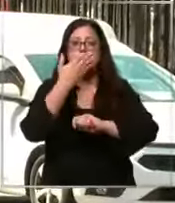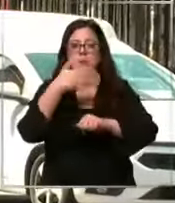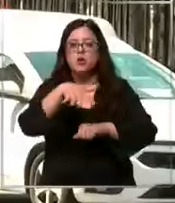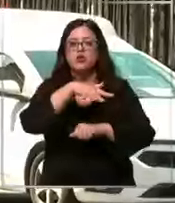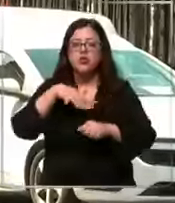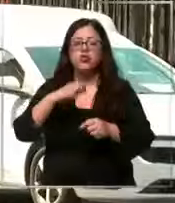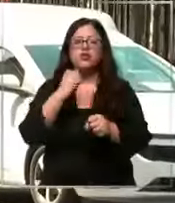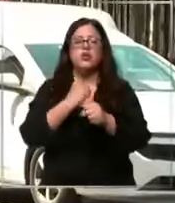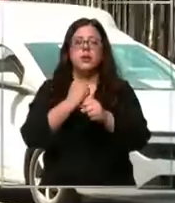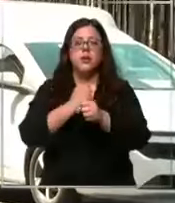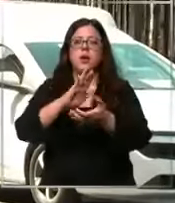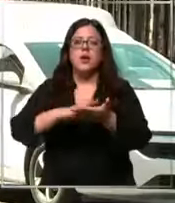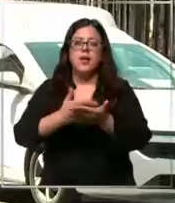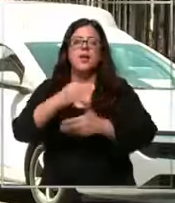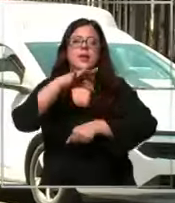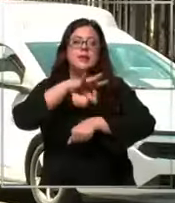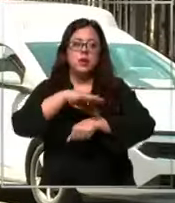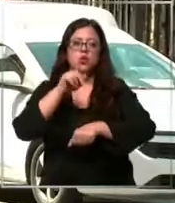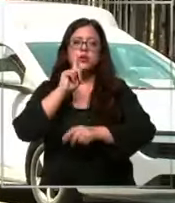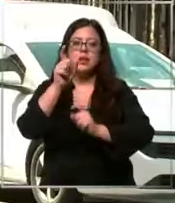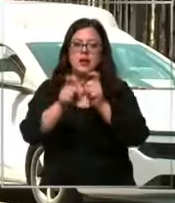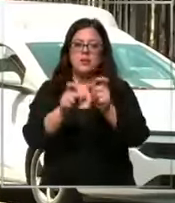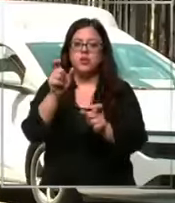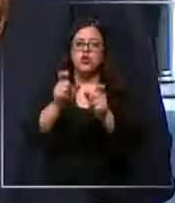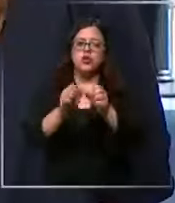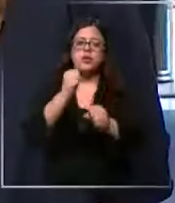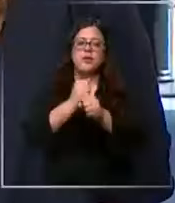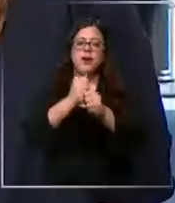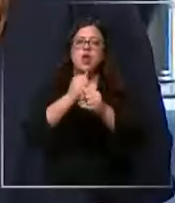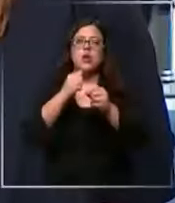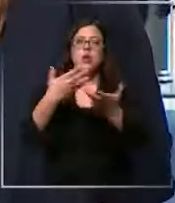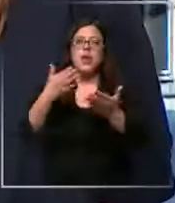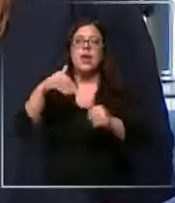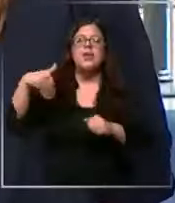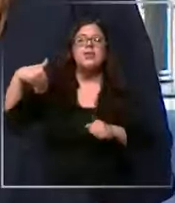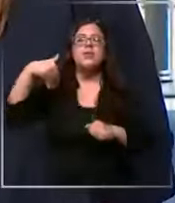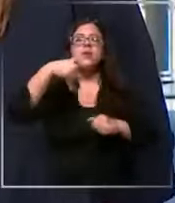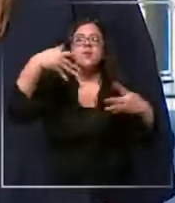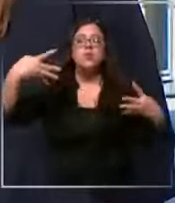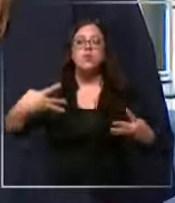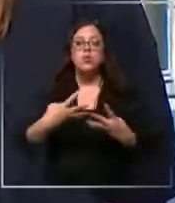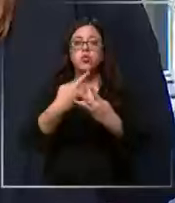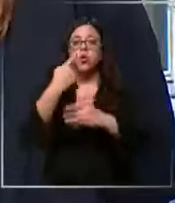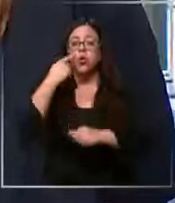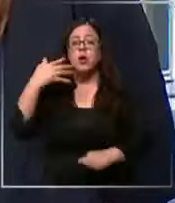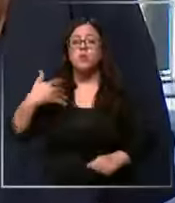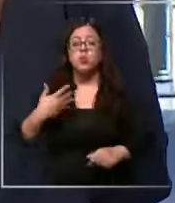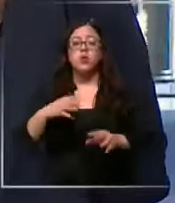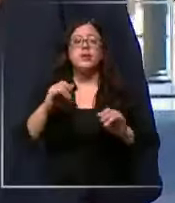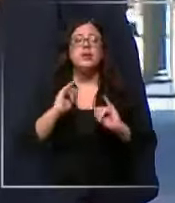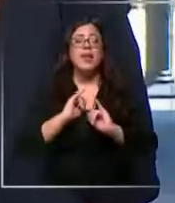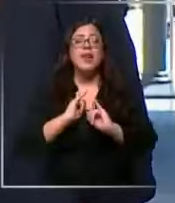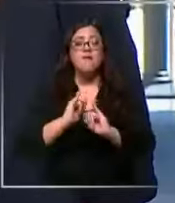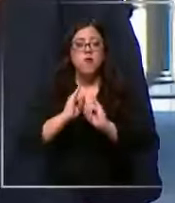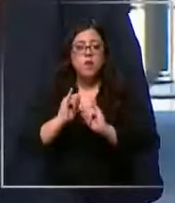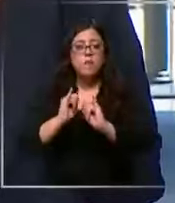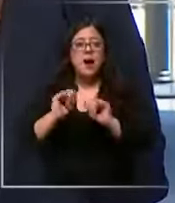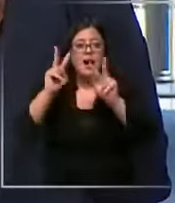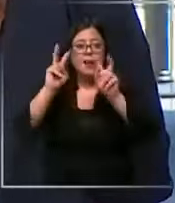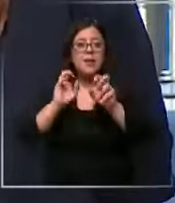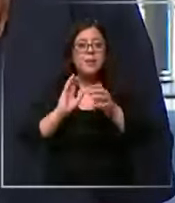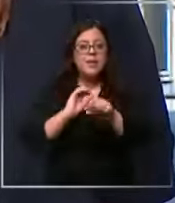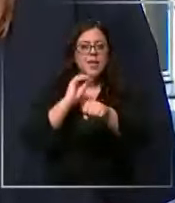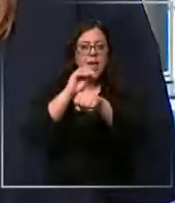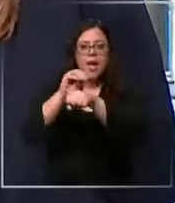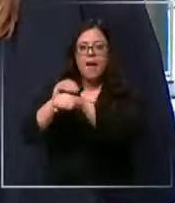laborales y sanitarias que tienen los trabajadores de red. Es muy importante señalar que respecto a estas alertas